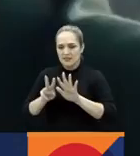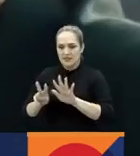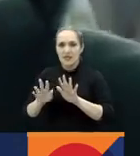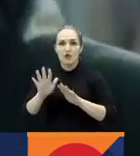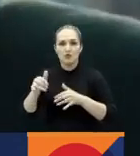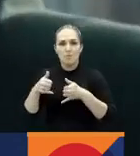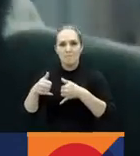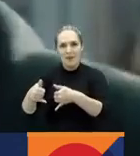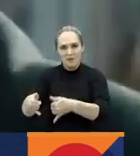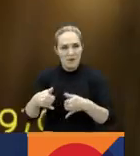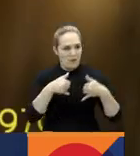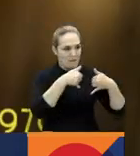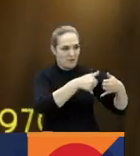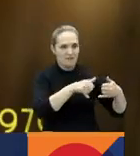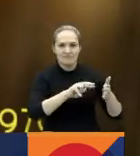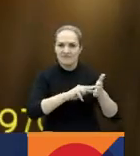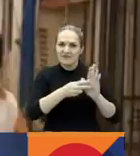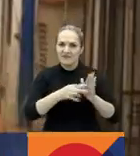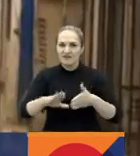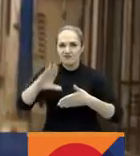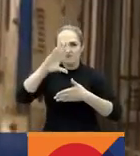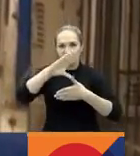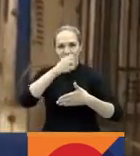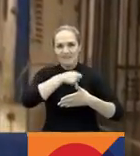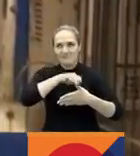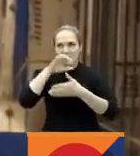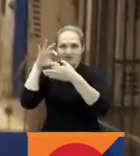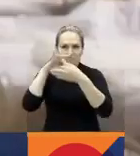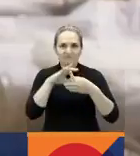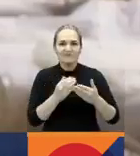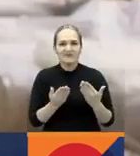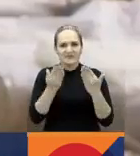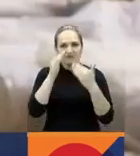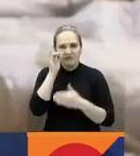las producciones iberoamericanas.